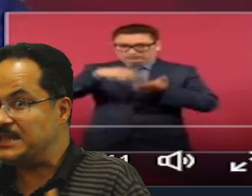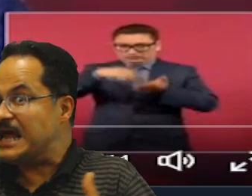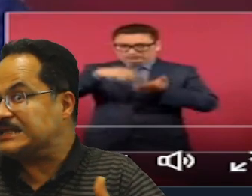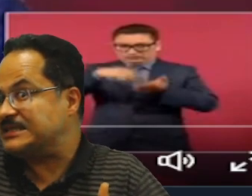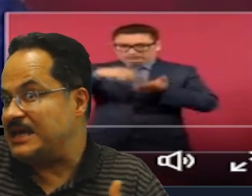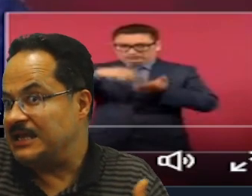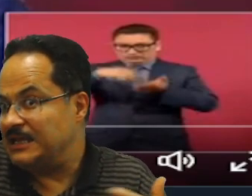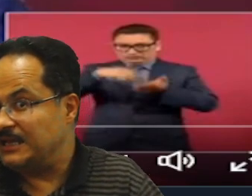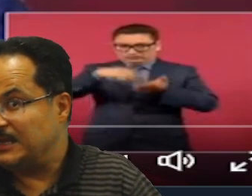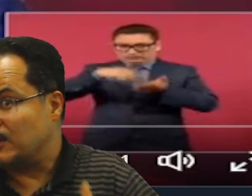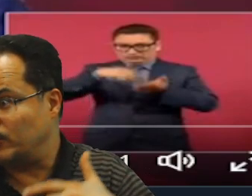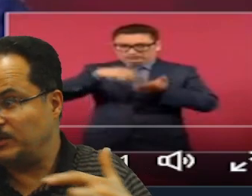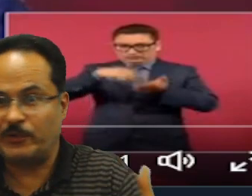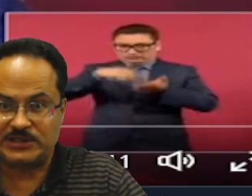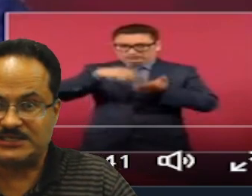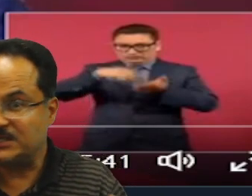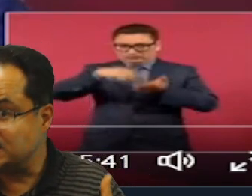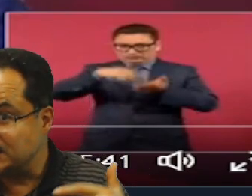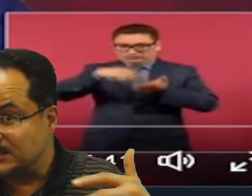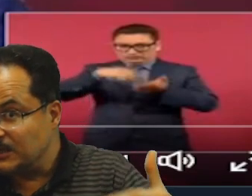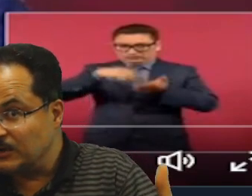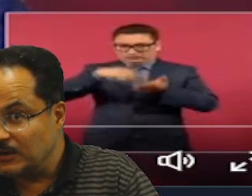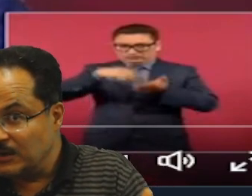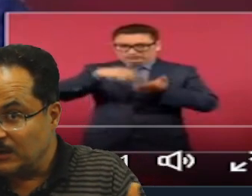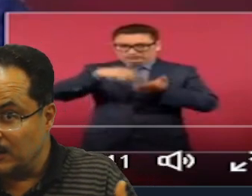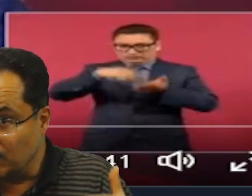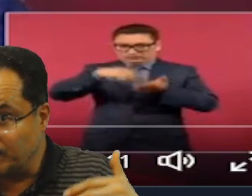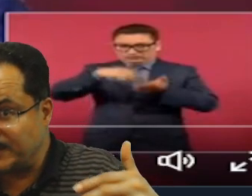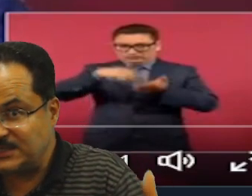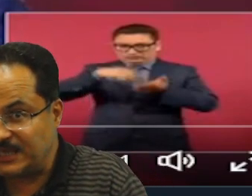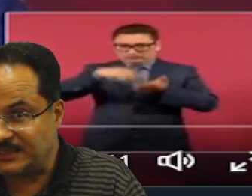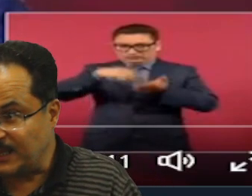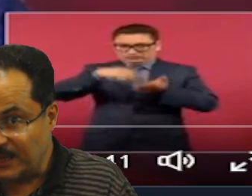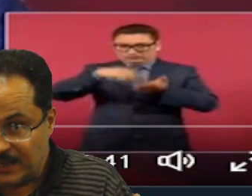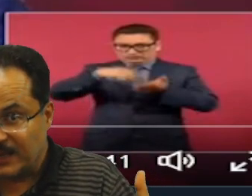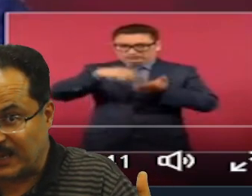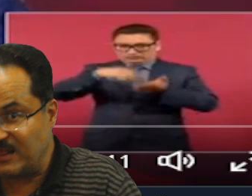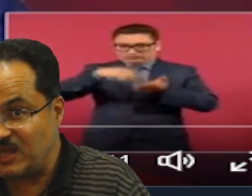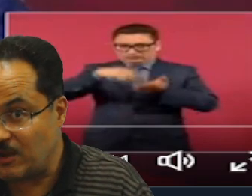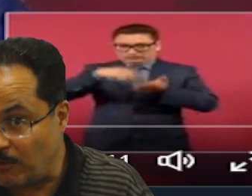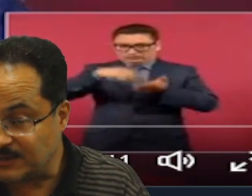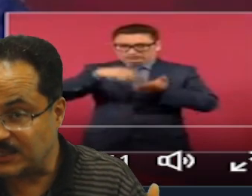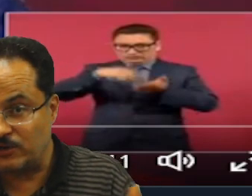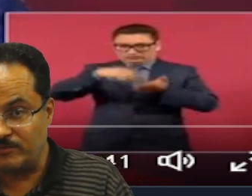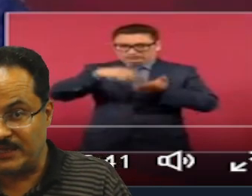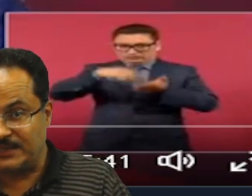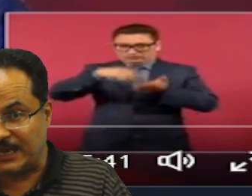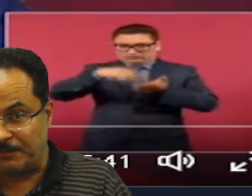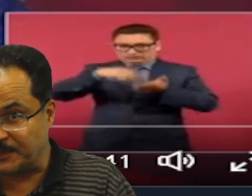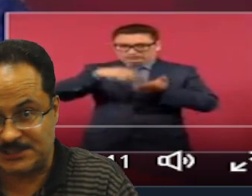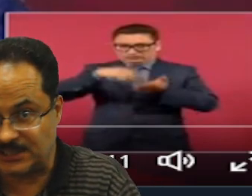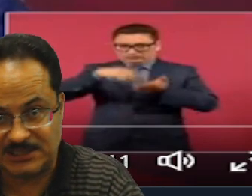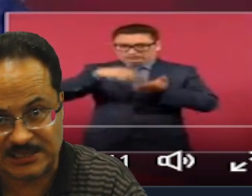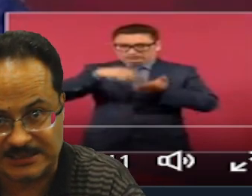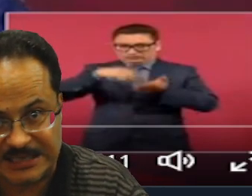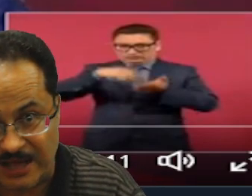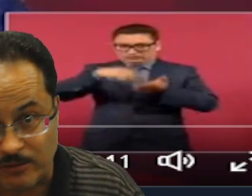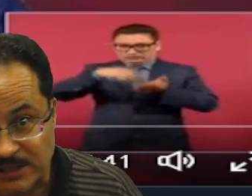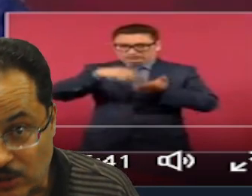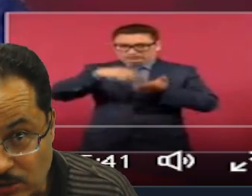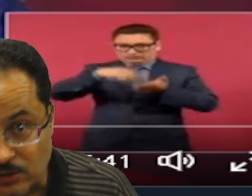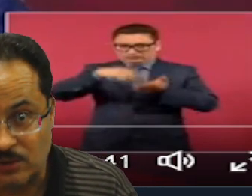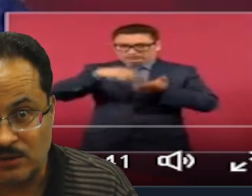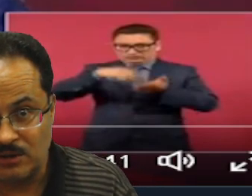cómo puede andarse con hipótesis un presidente que dijo anteriormente que el presidente Está